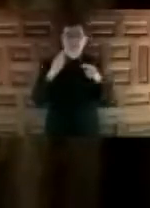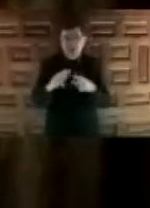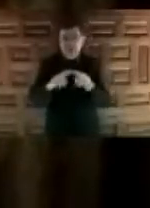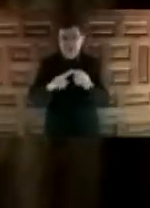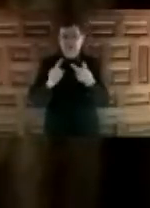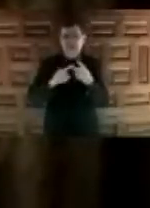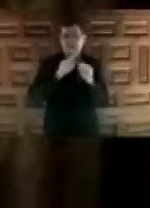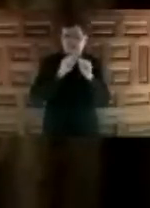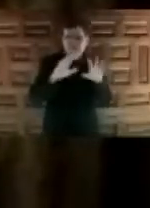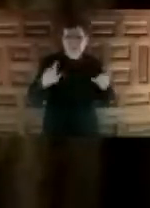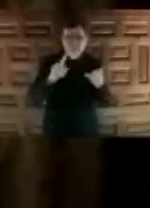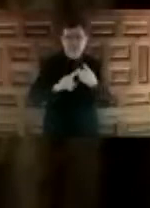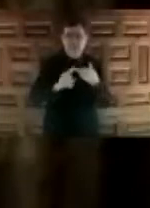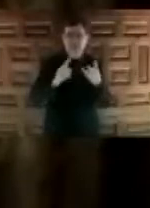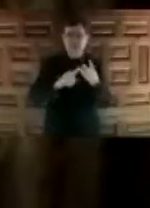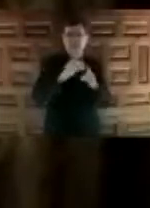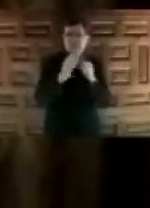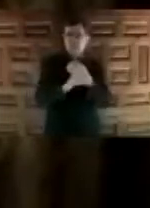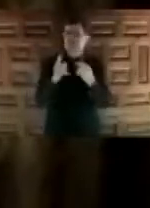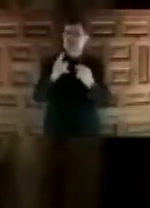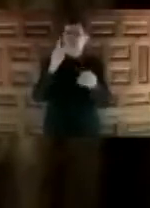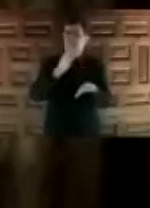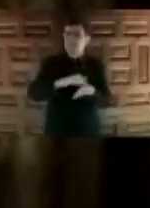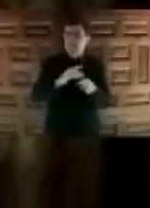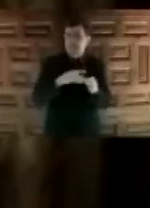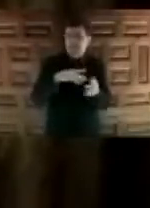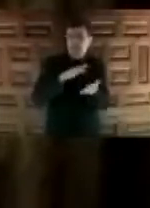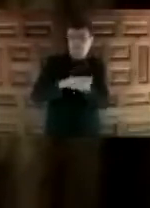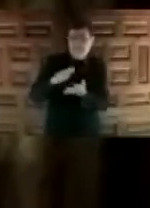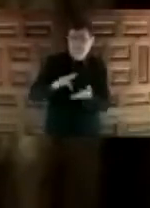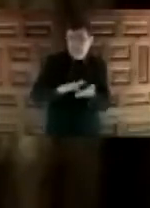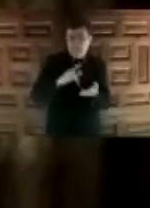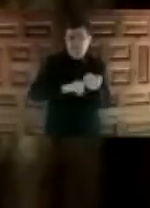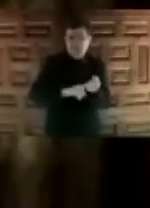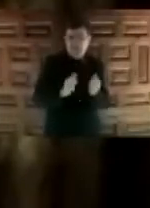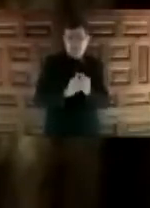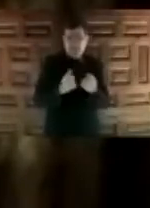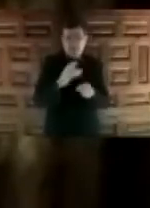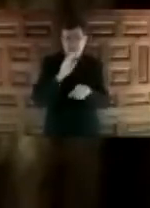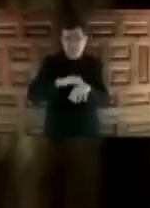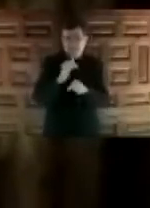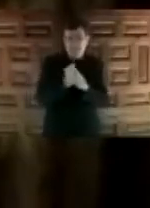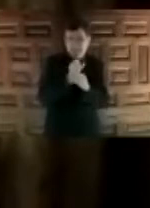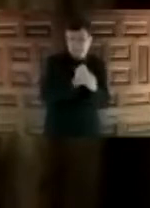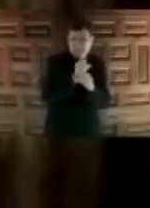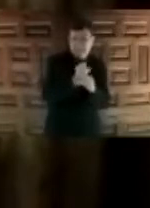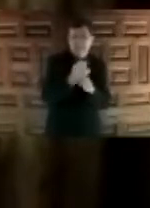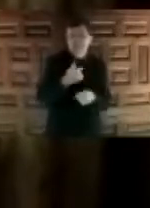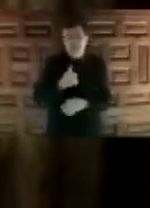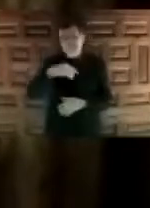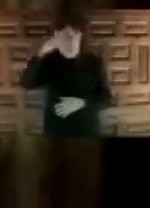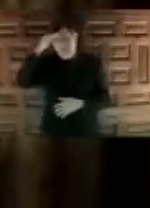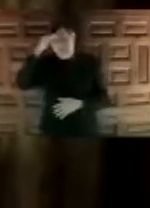la difusión y la extensión, pero sobre todo en sus aportaciones en el terreno de la investigación. Me parece